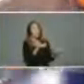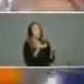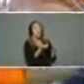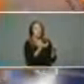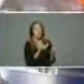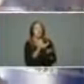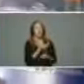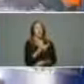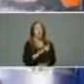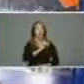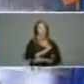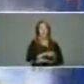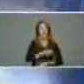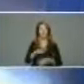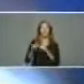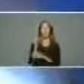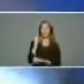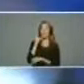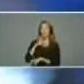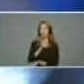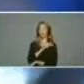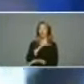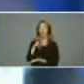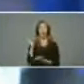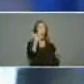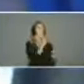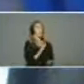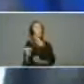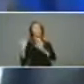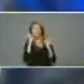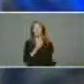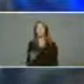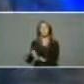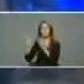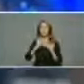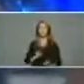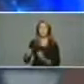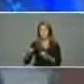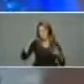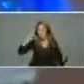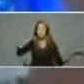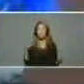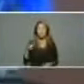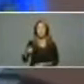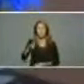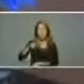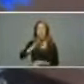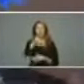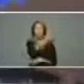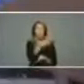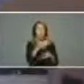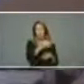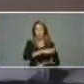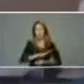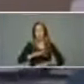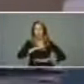gerente y su jefe el concejal de los diosos de aquí fuera es